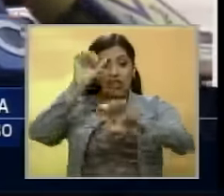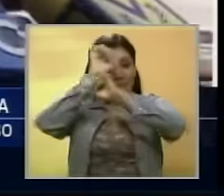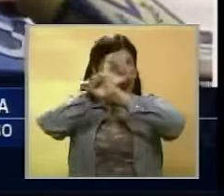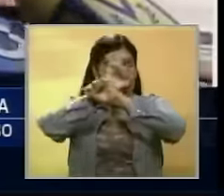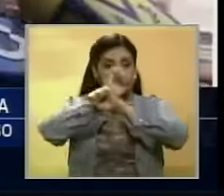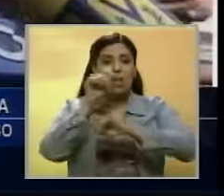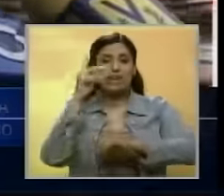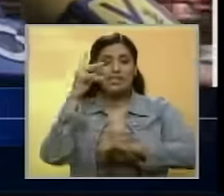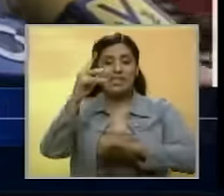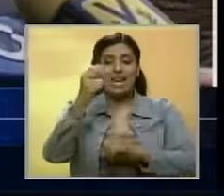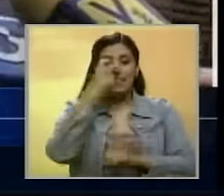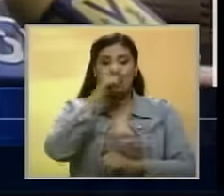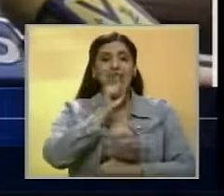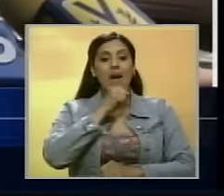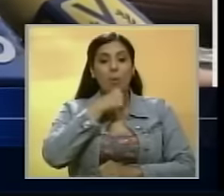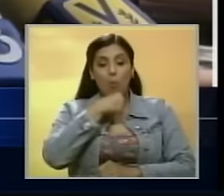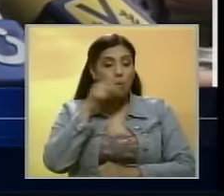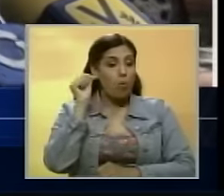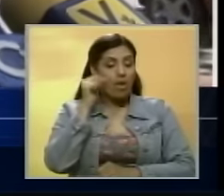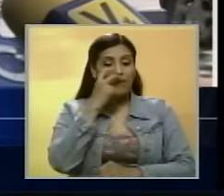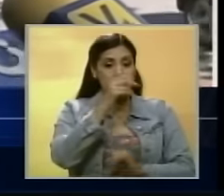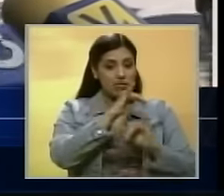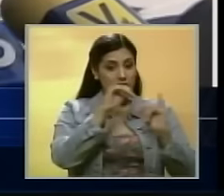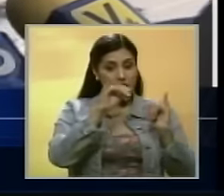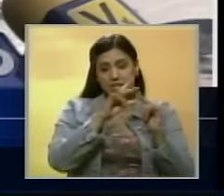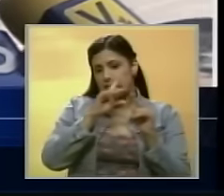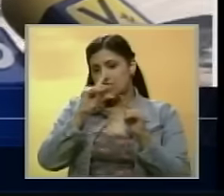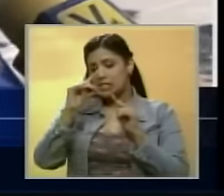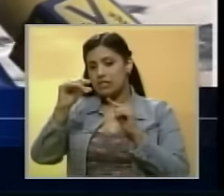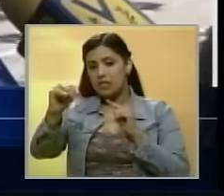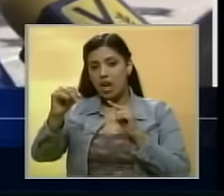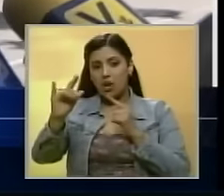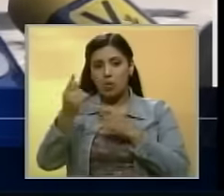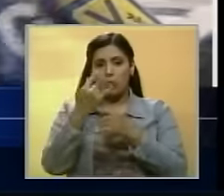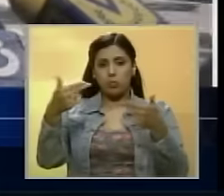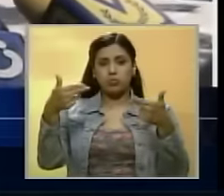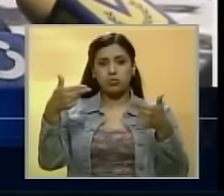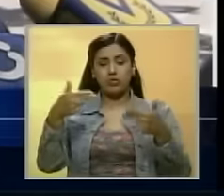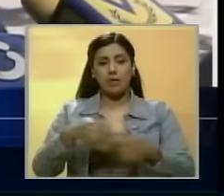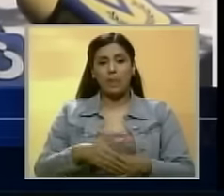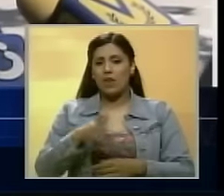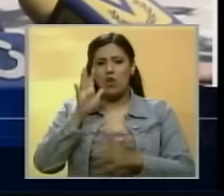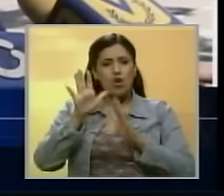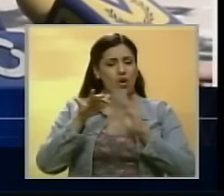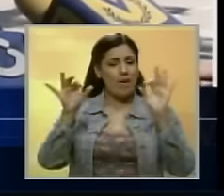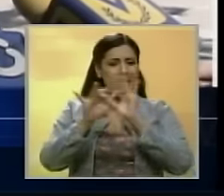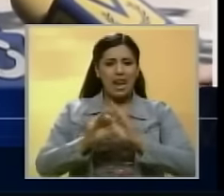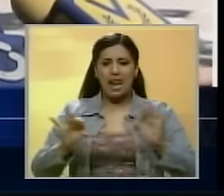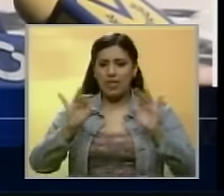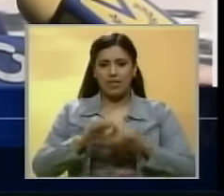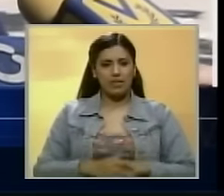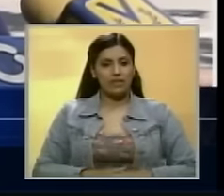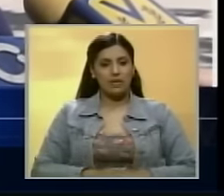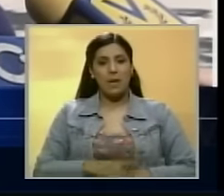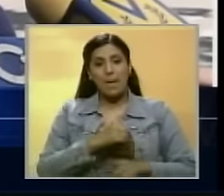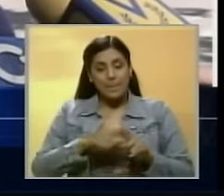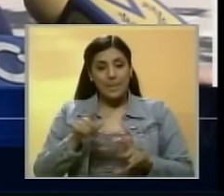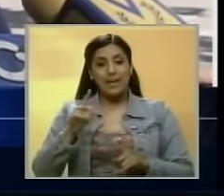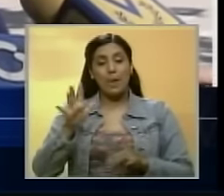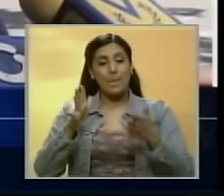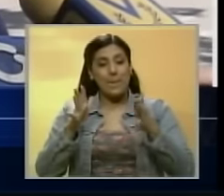venía saliendo a la casa de su abuela al llegar donde él reside interceptaron Pues no le quitaron nada hasta los momentos pero